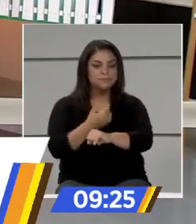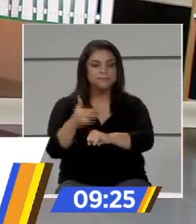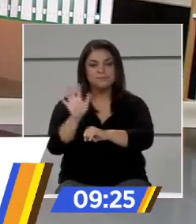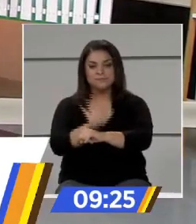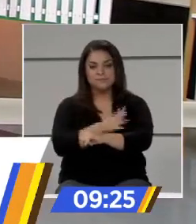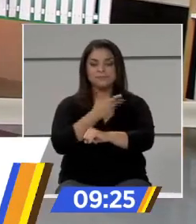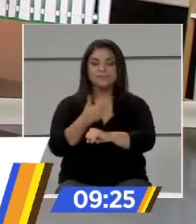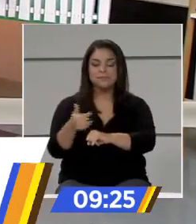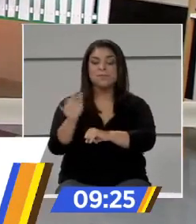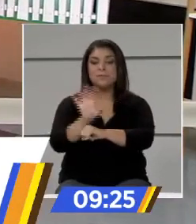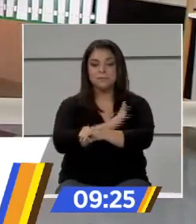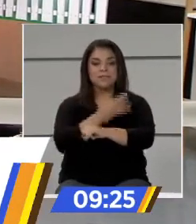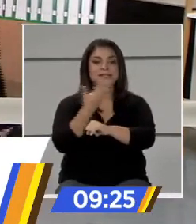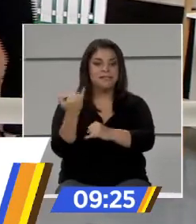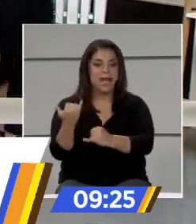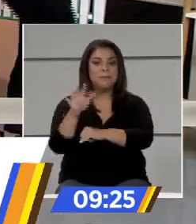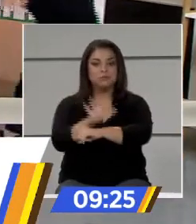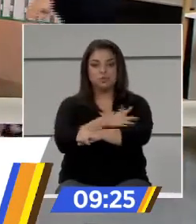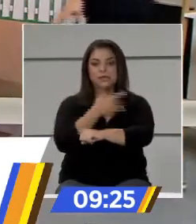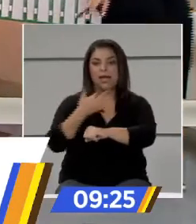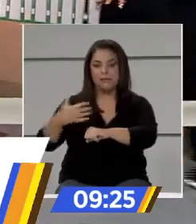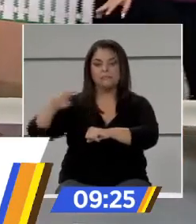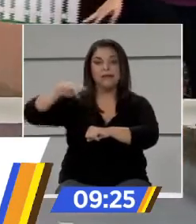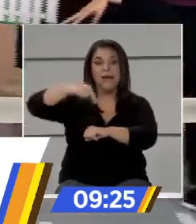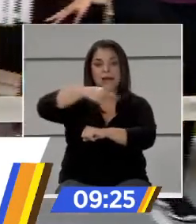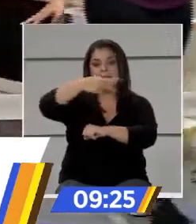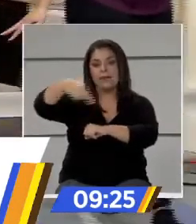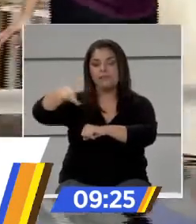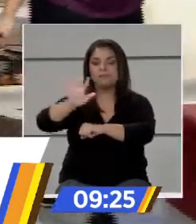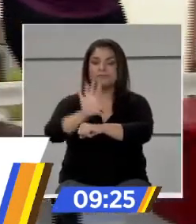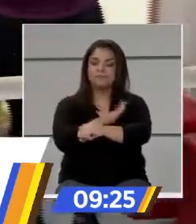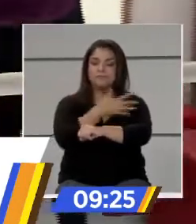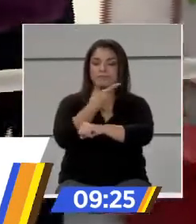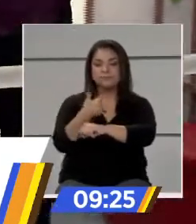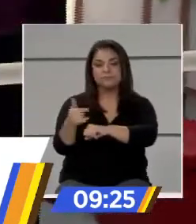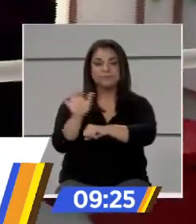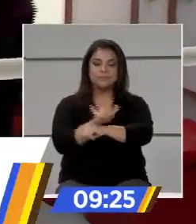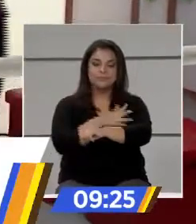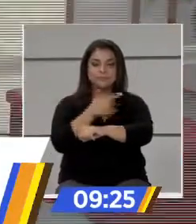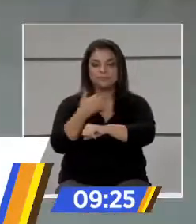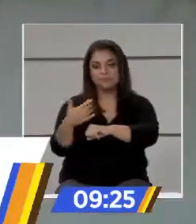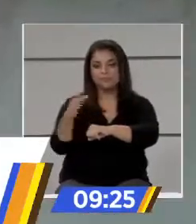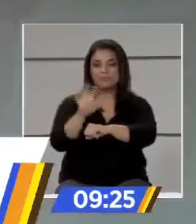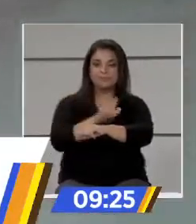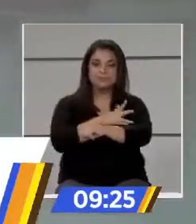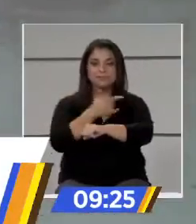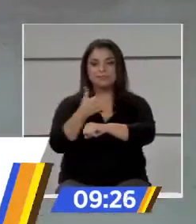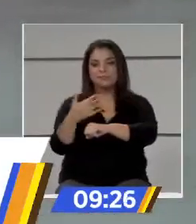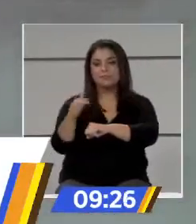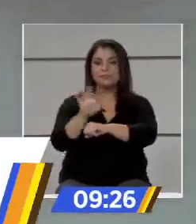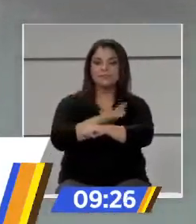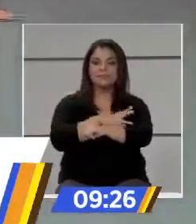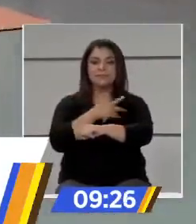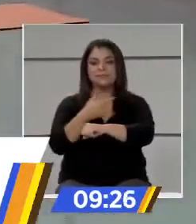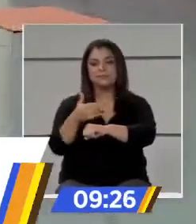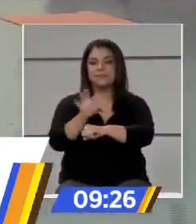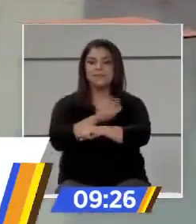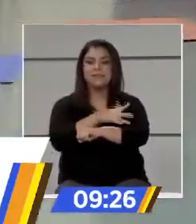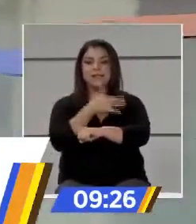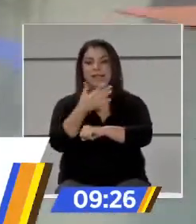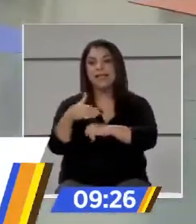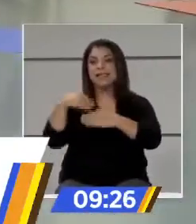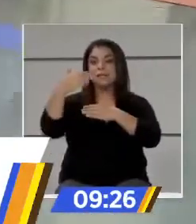¿Ahí va la música? Ahí va la música. Ok, caminemos. Vámonos, entonces. Y vamos a ir quitando pisitos conforme vamos. Donde